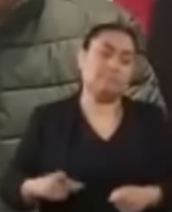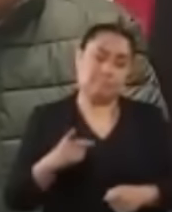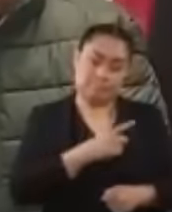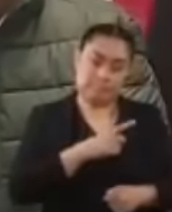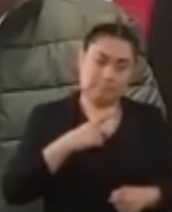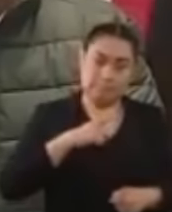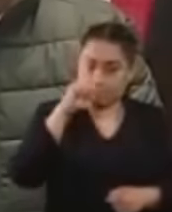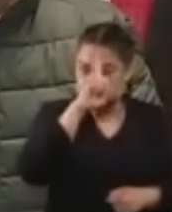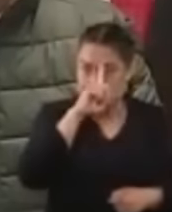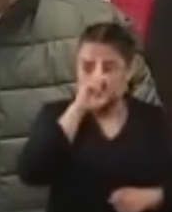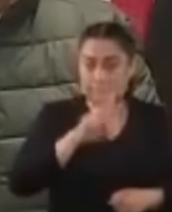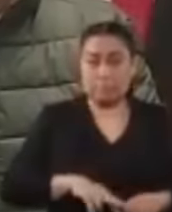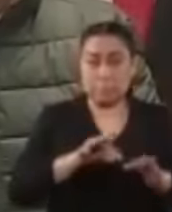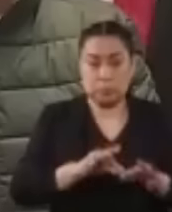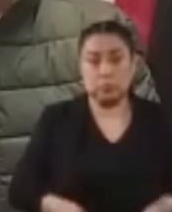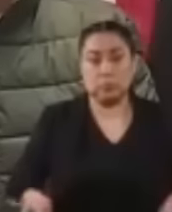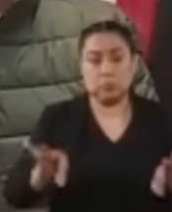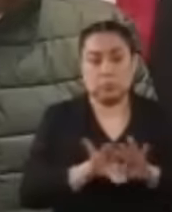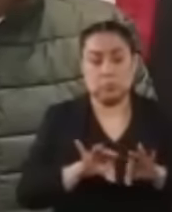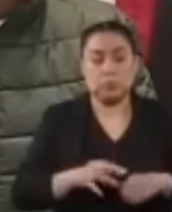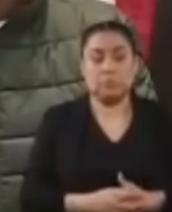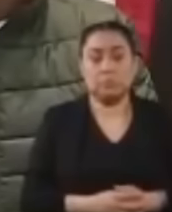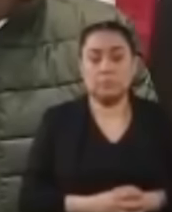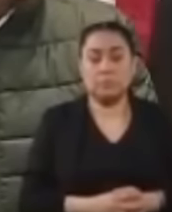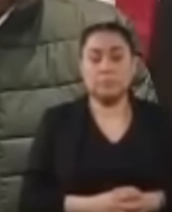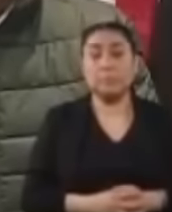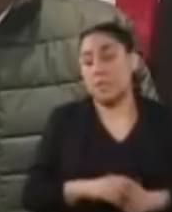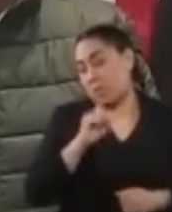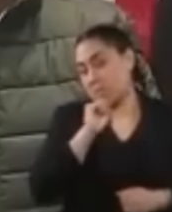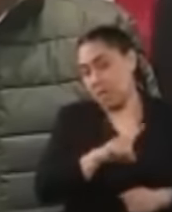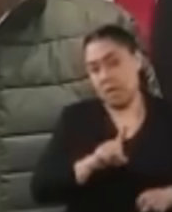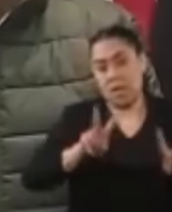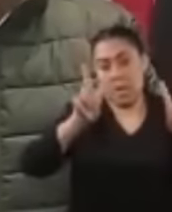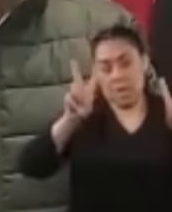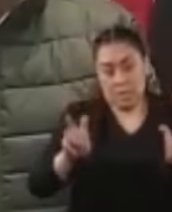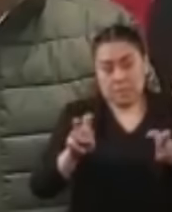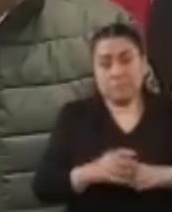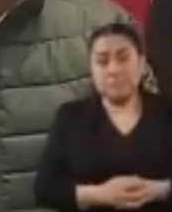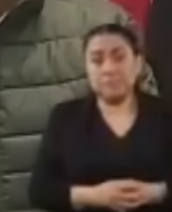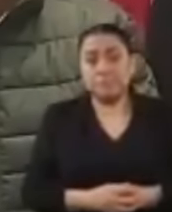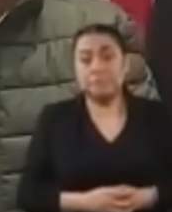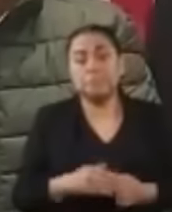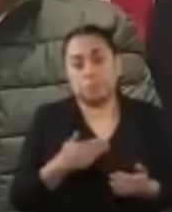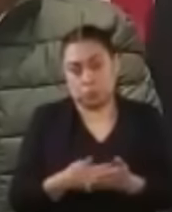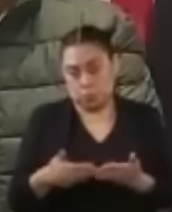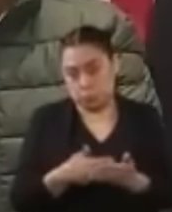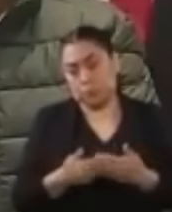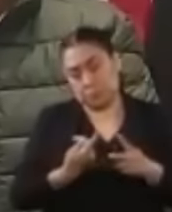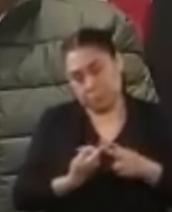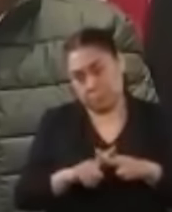su importancia. Este tema nos lleva a decir lo